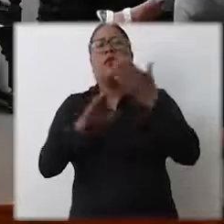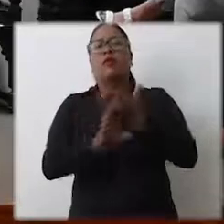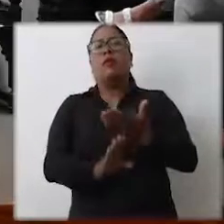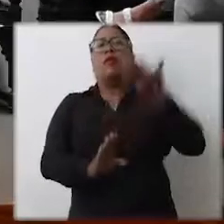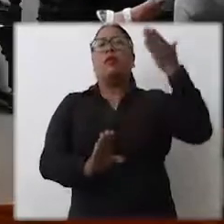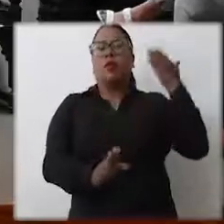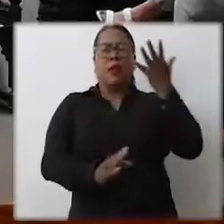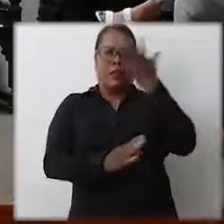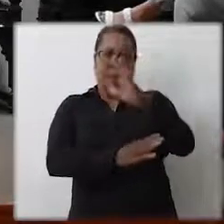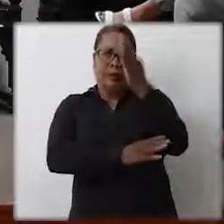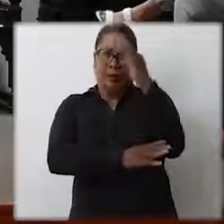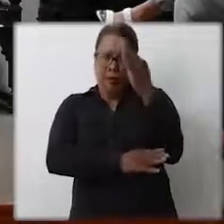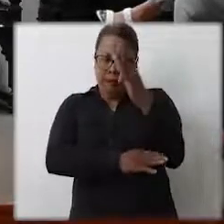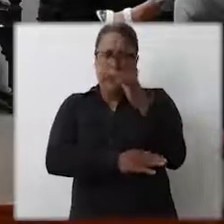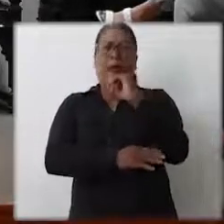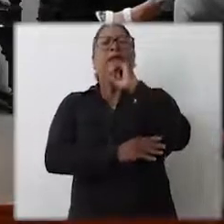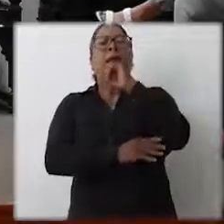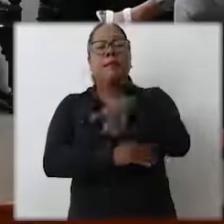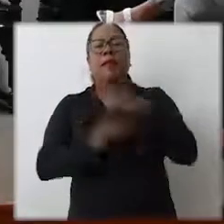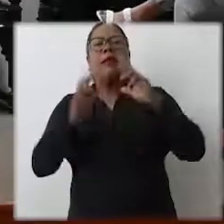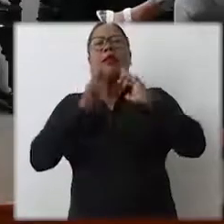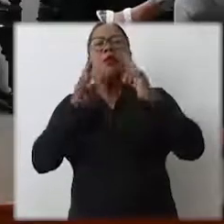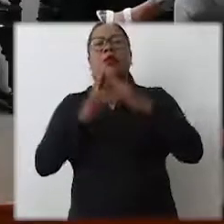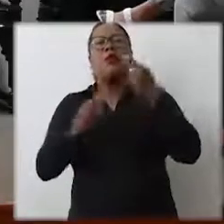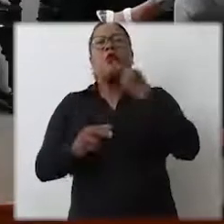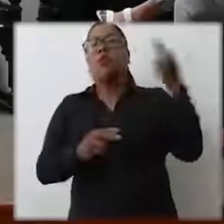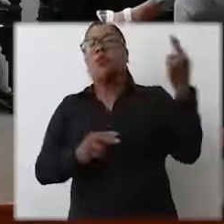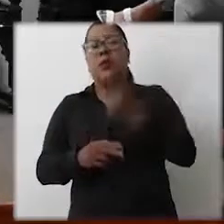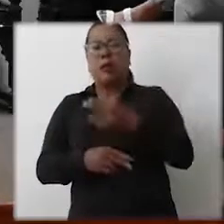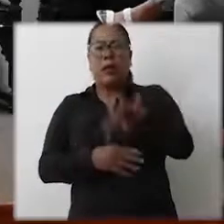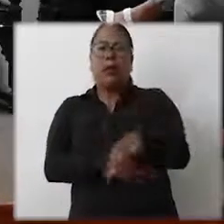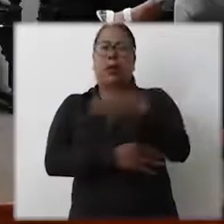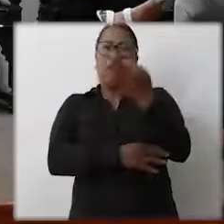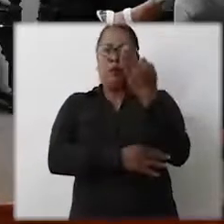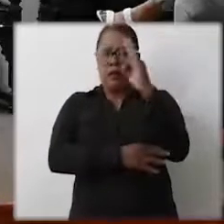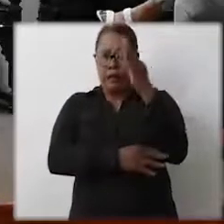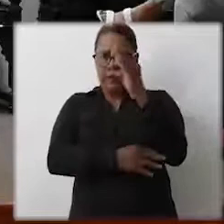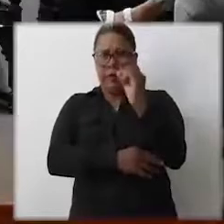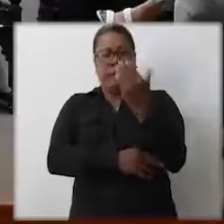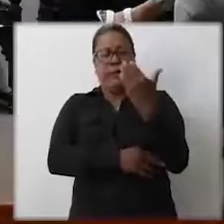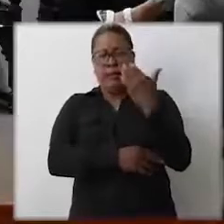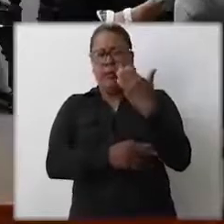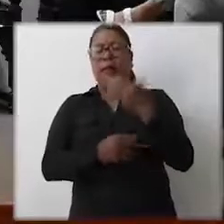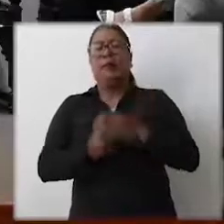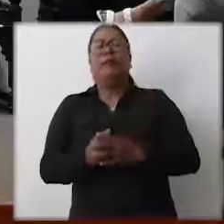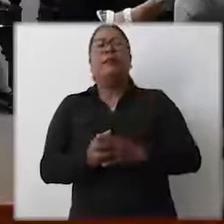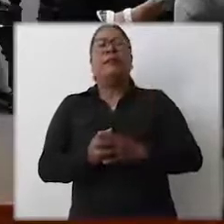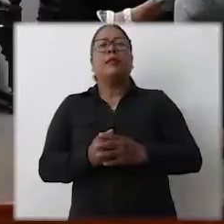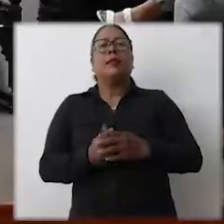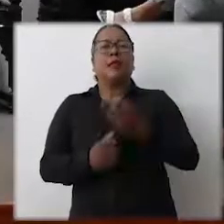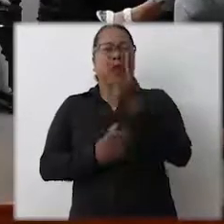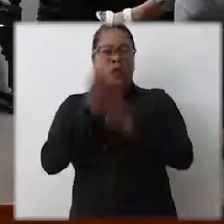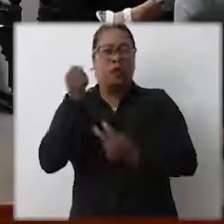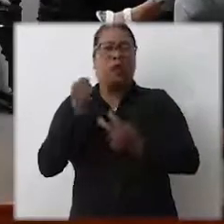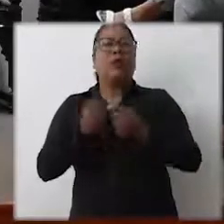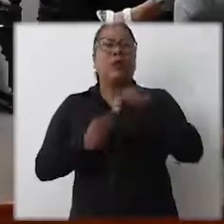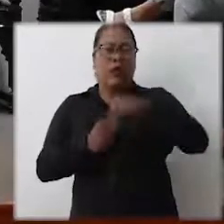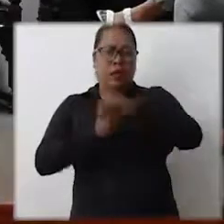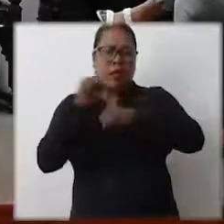del acta de la sesión ordinaria de Cabildo de fecha 10 de febrero del año 2022, así como del acta de la